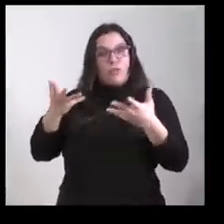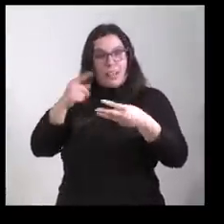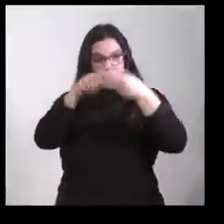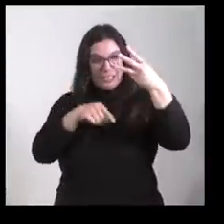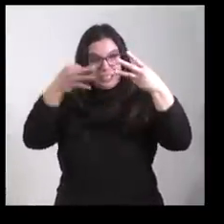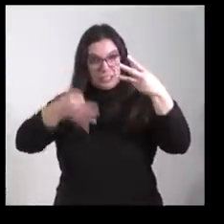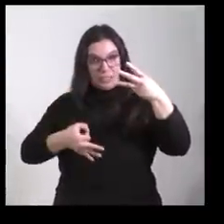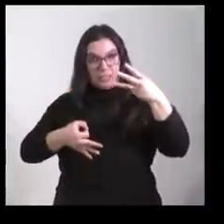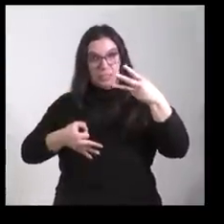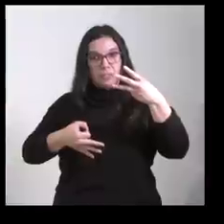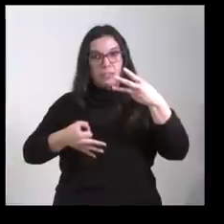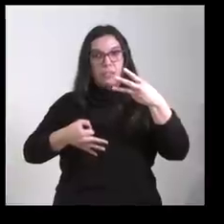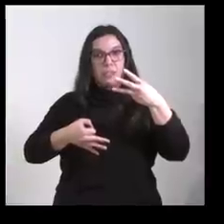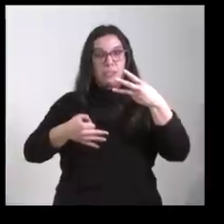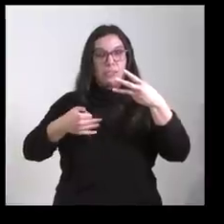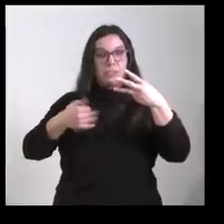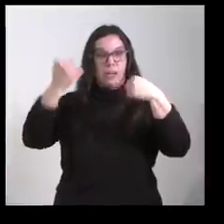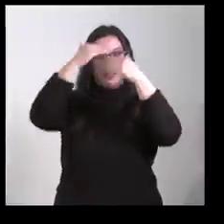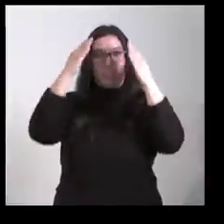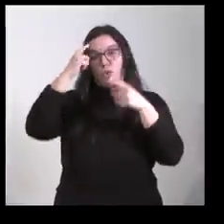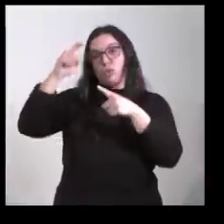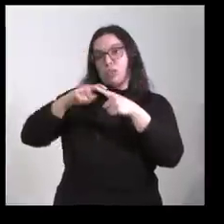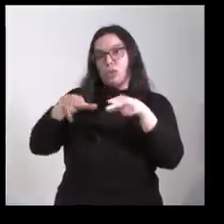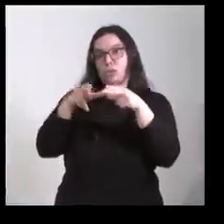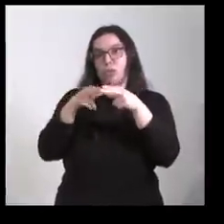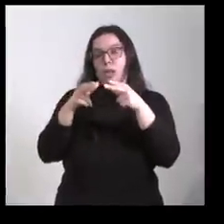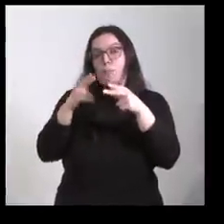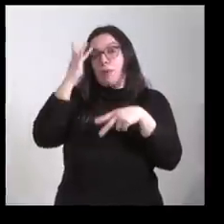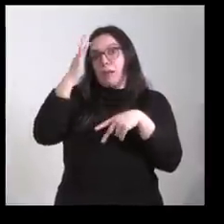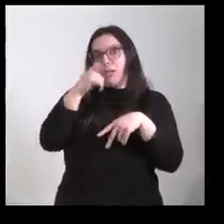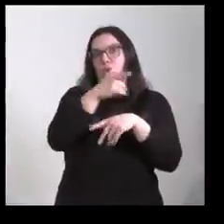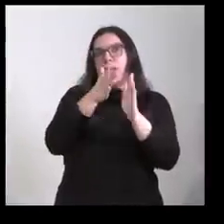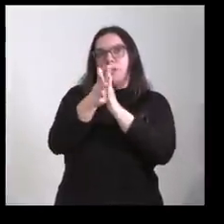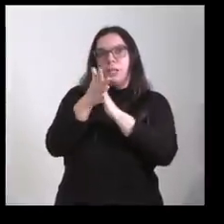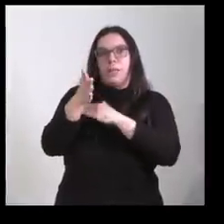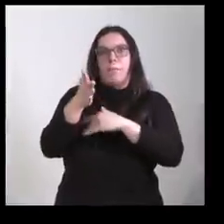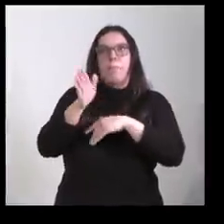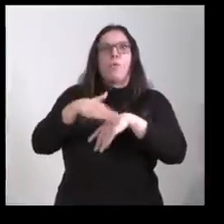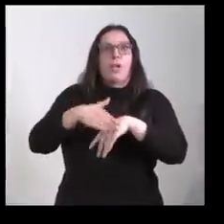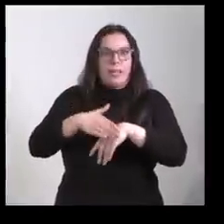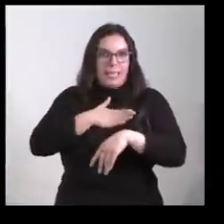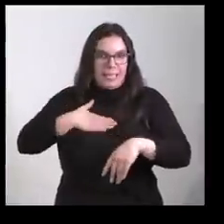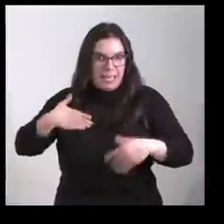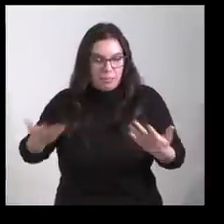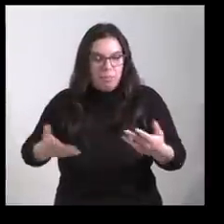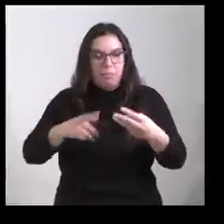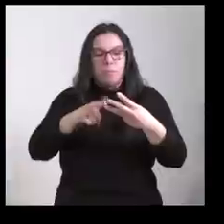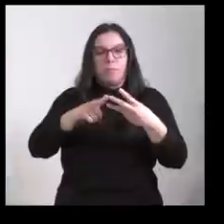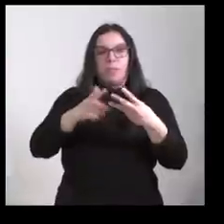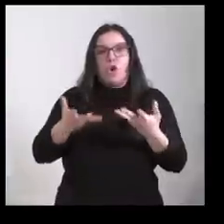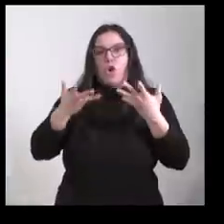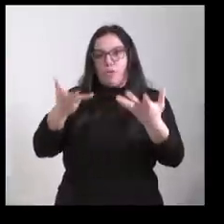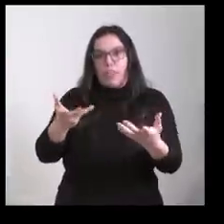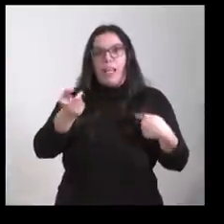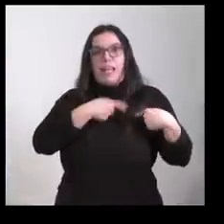eso una atención psicosocial para Que supongo explique por qué quiere abortar Se le ofrece escuchar